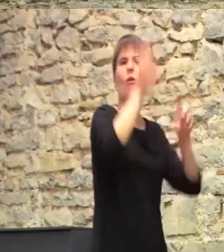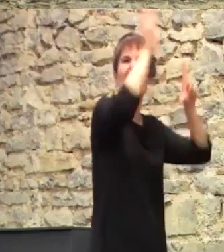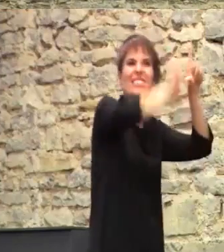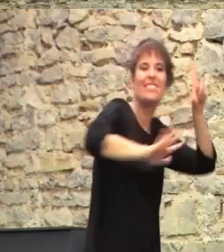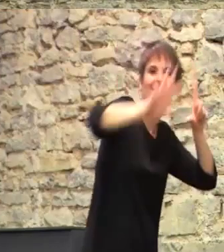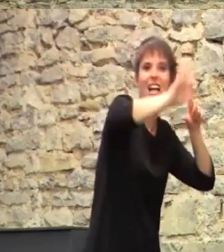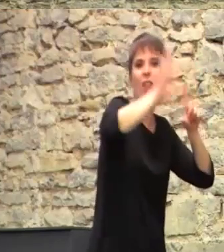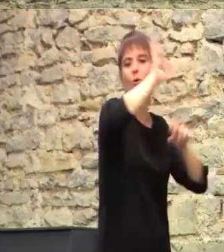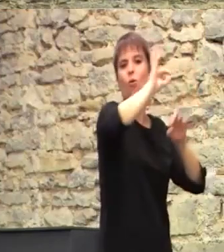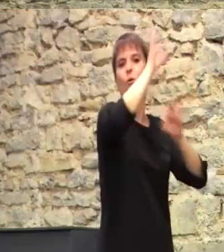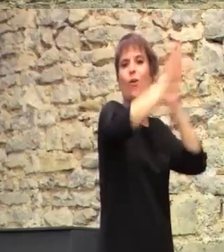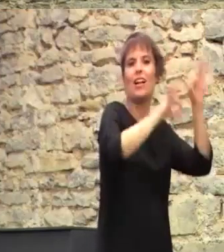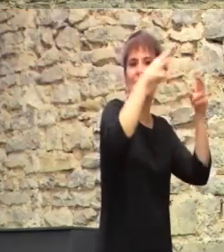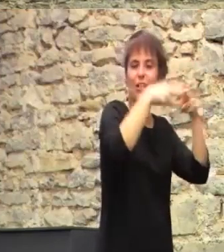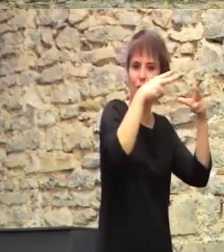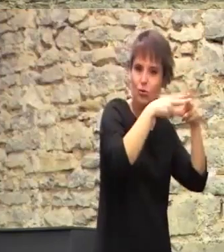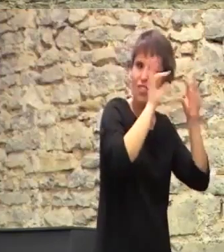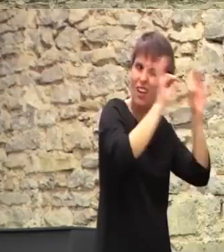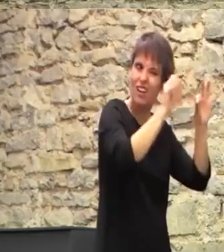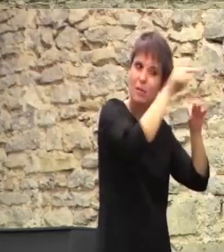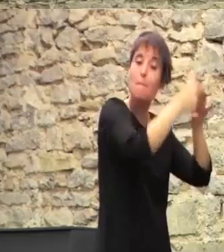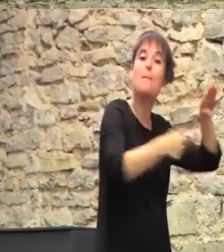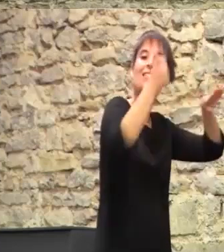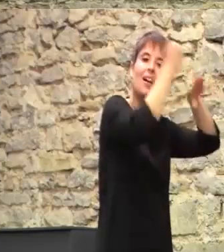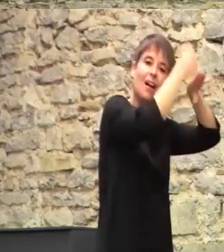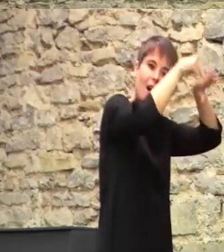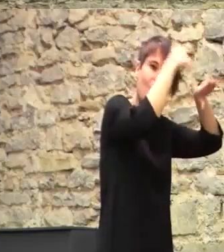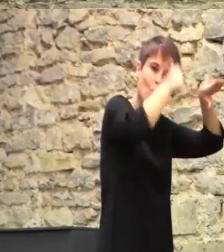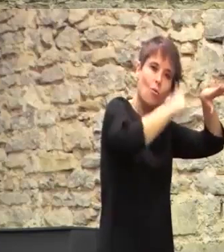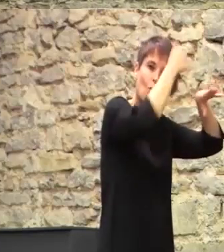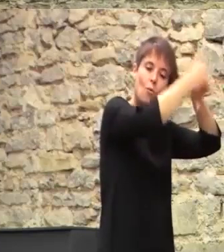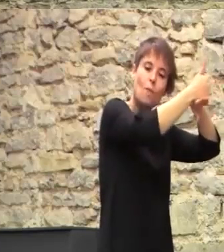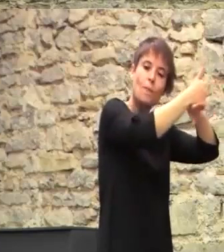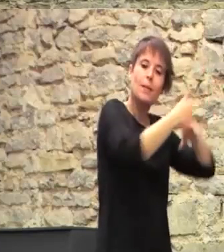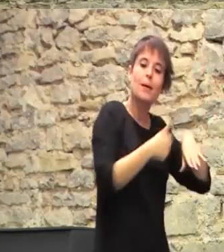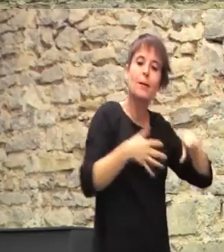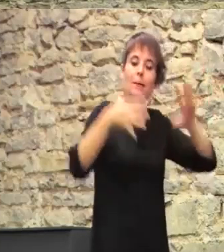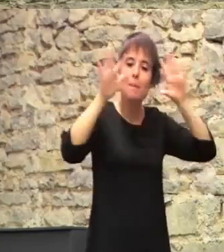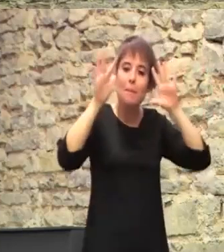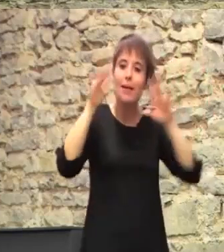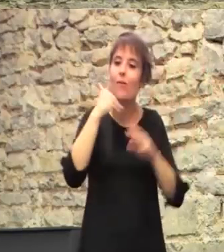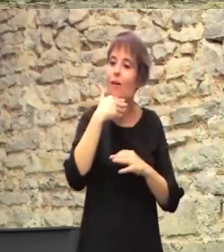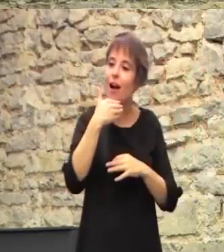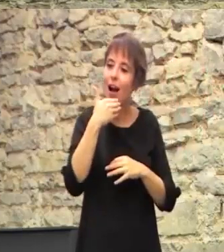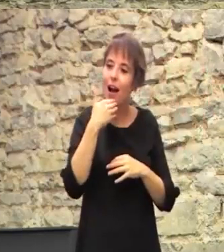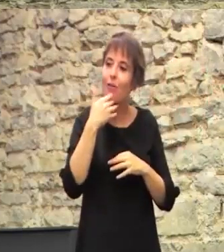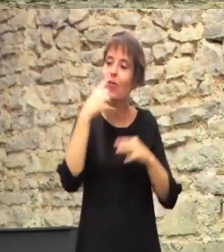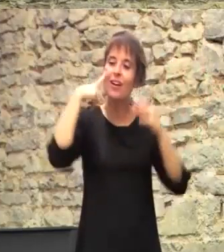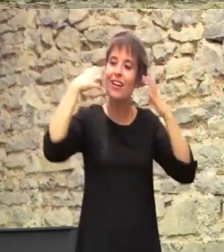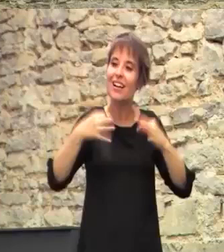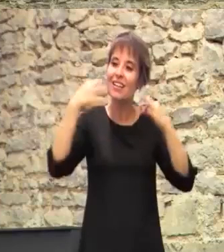estado hablamos de una organización social concreta pero pero una de las cosas que